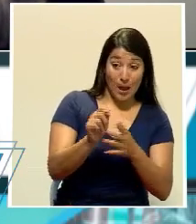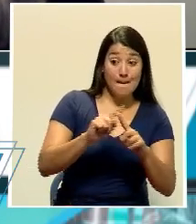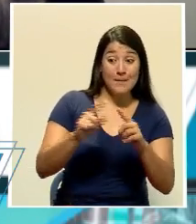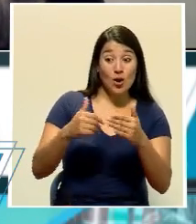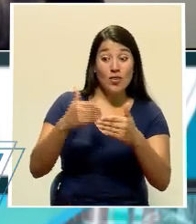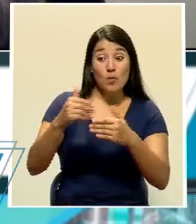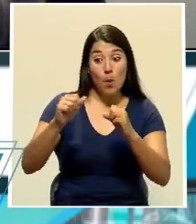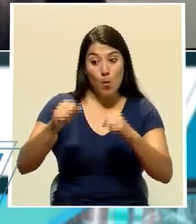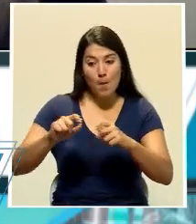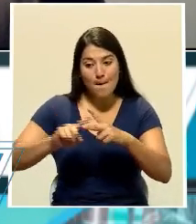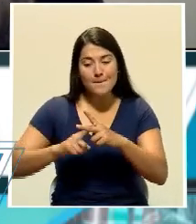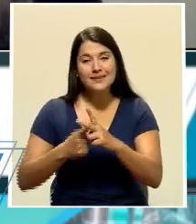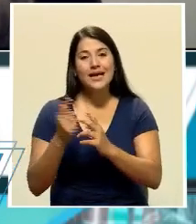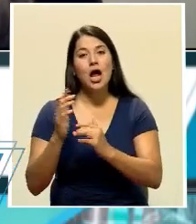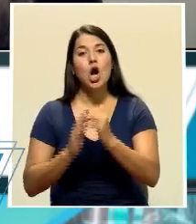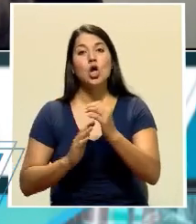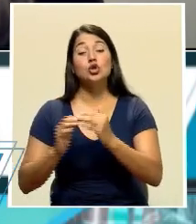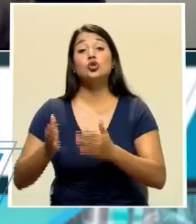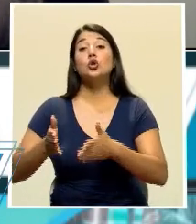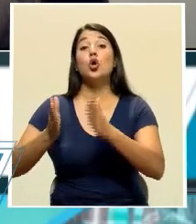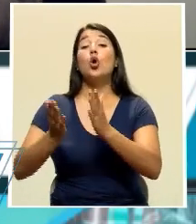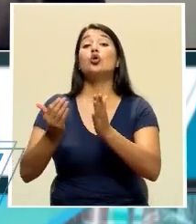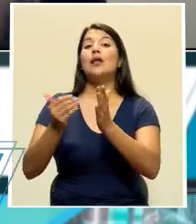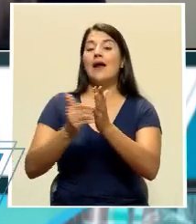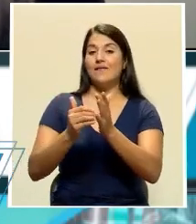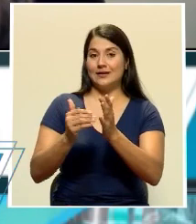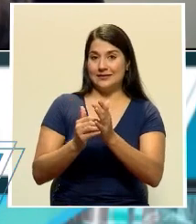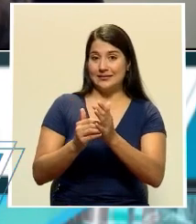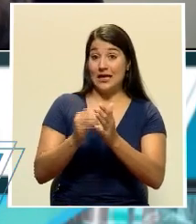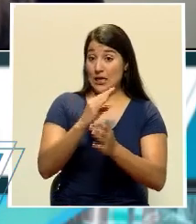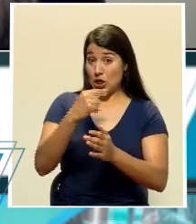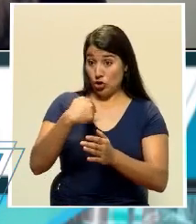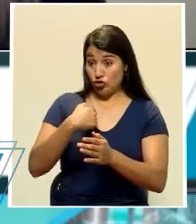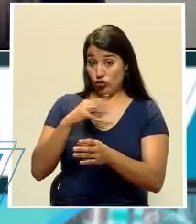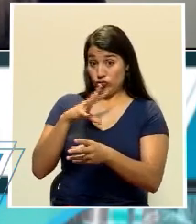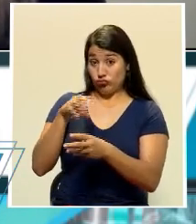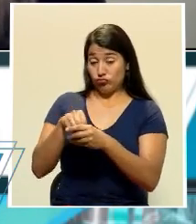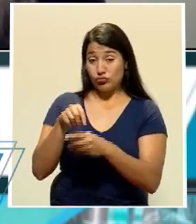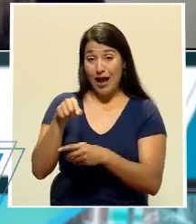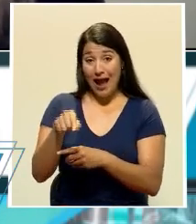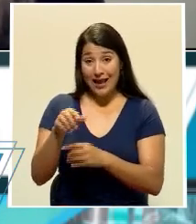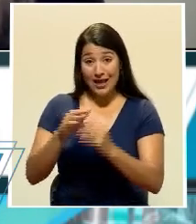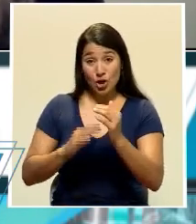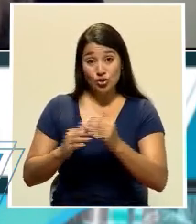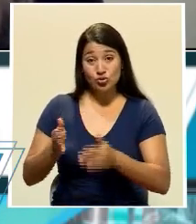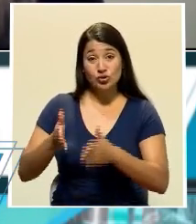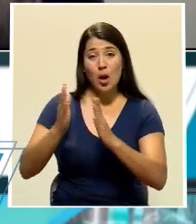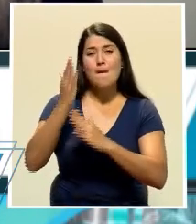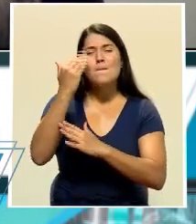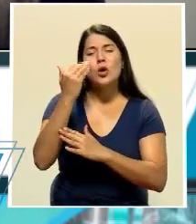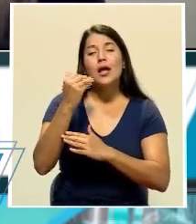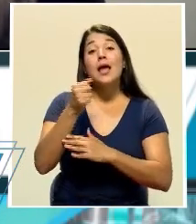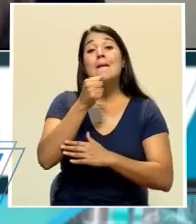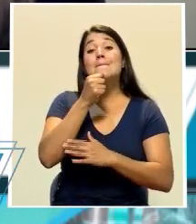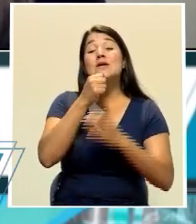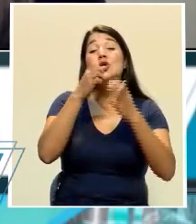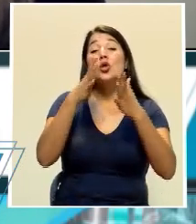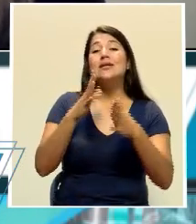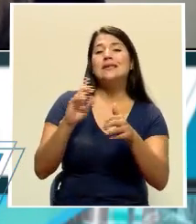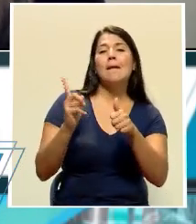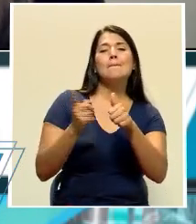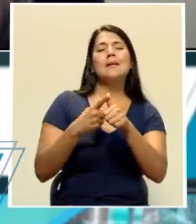los escombros, y ahí me incluyo, porque los comunicadores somos primero ciudadanos.